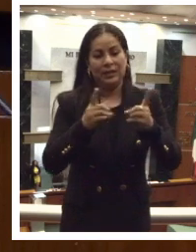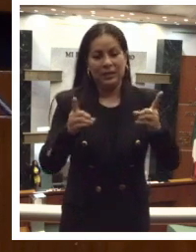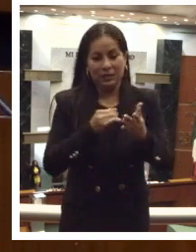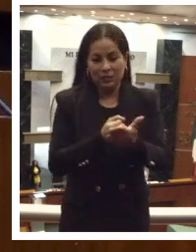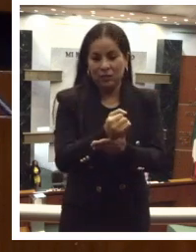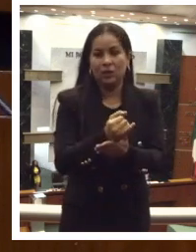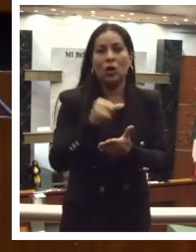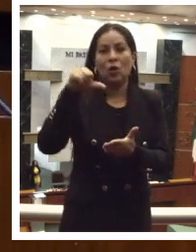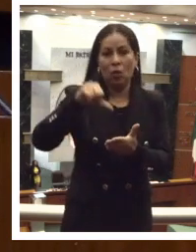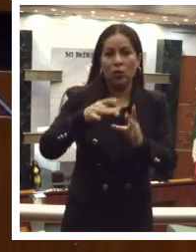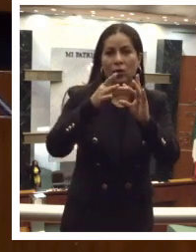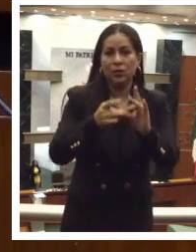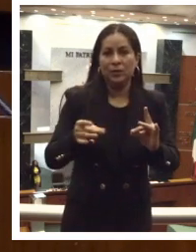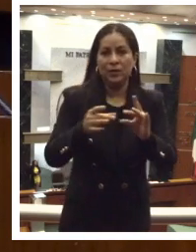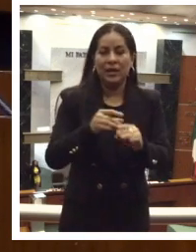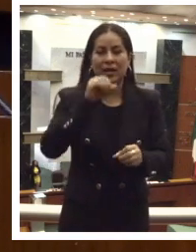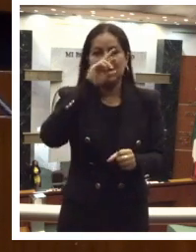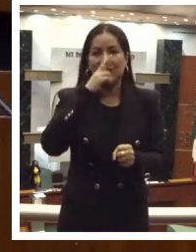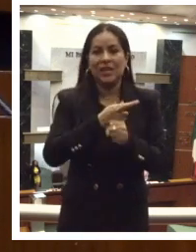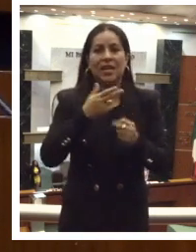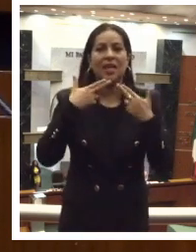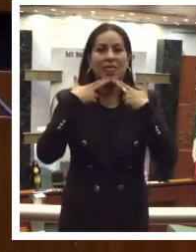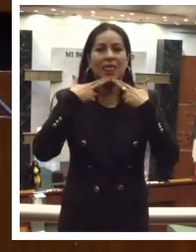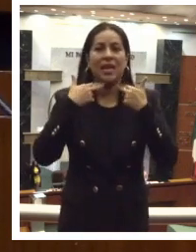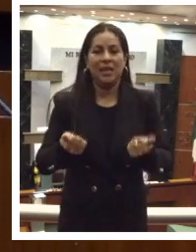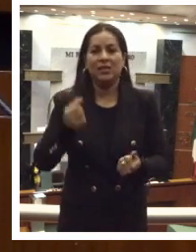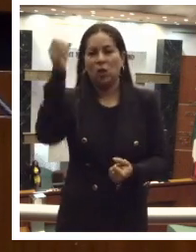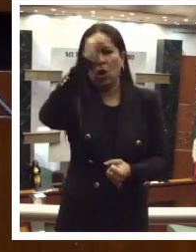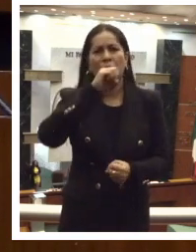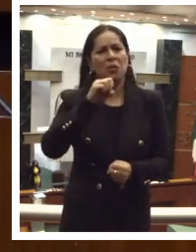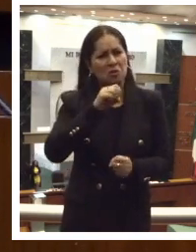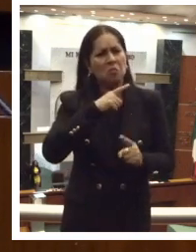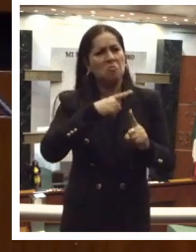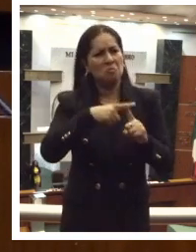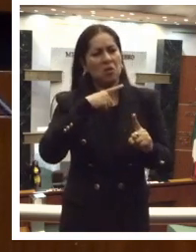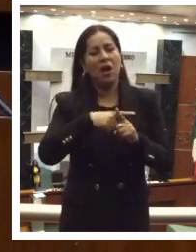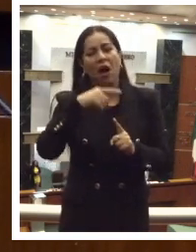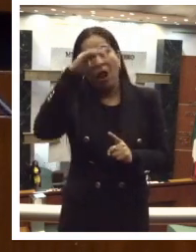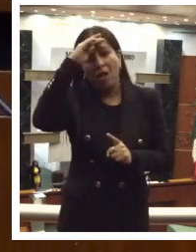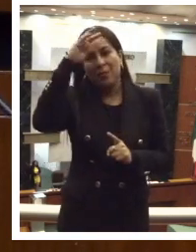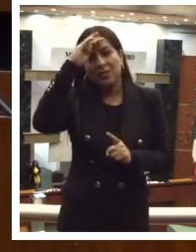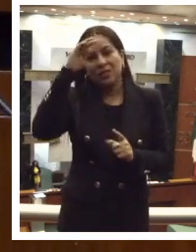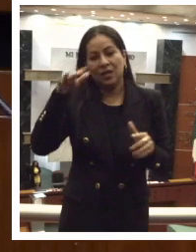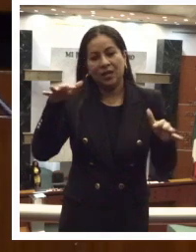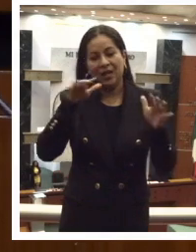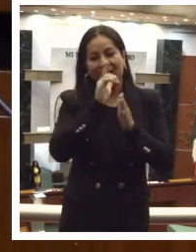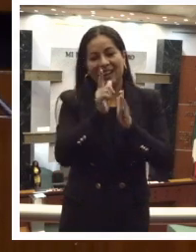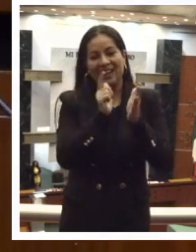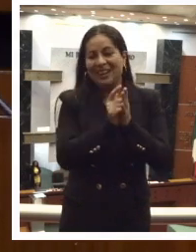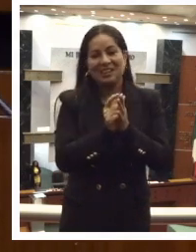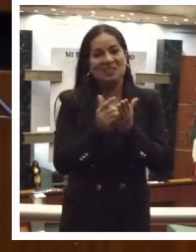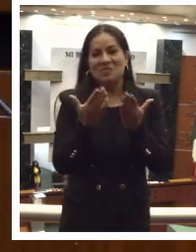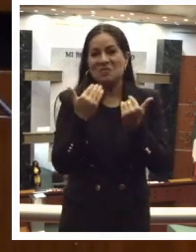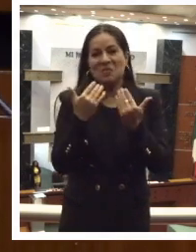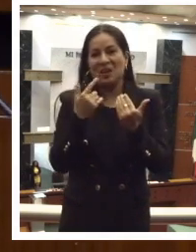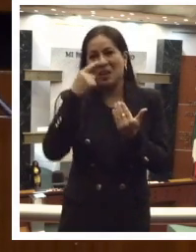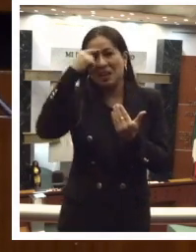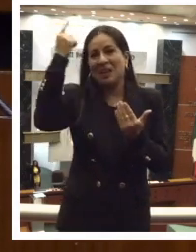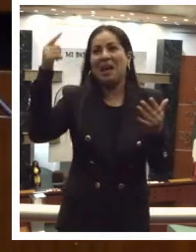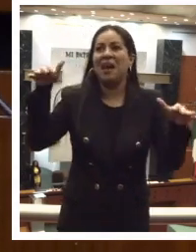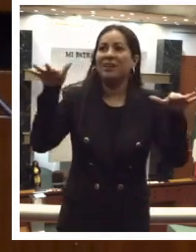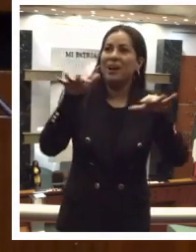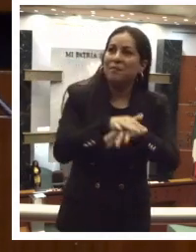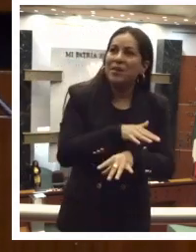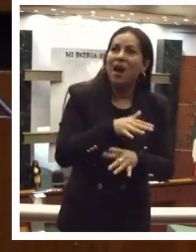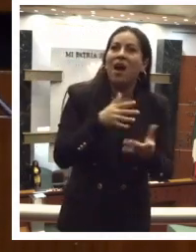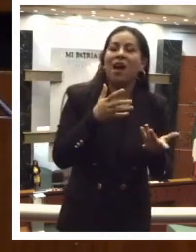dictamen hoy en comento, la Secretaría de Hacienda emitió opinión favorable al considerar que la reforma no implica crear o